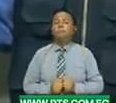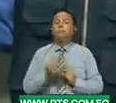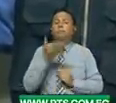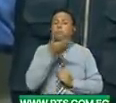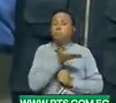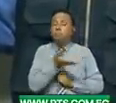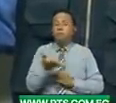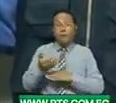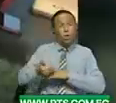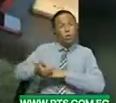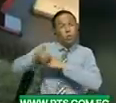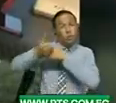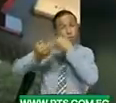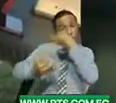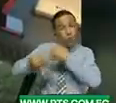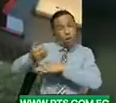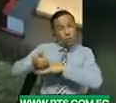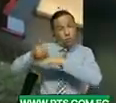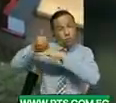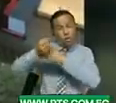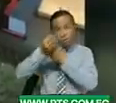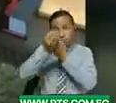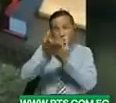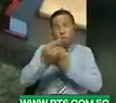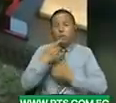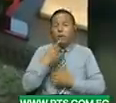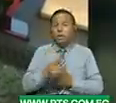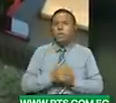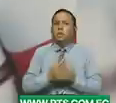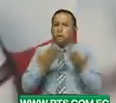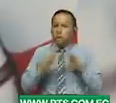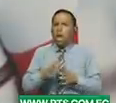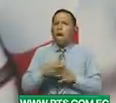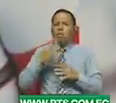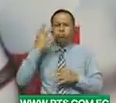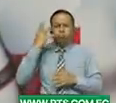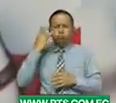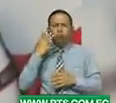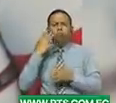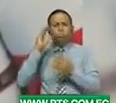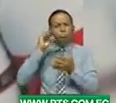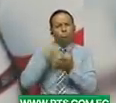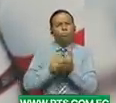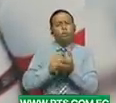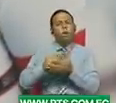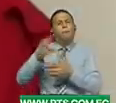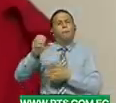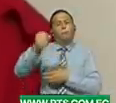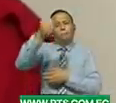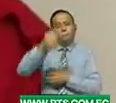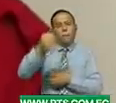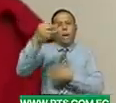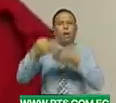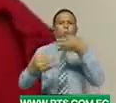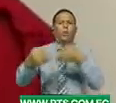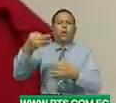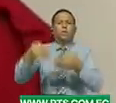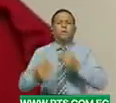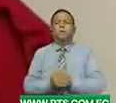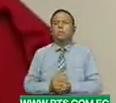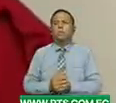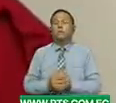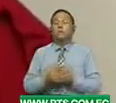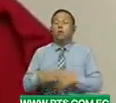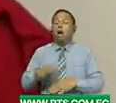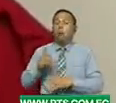juzgados capitalinos, Bárbara Castillo, detalló que ya existe fecha para la primera audiencia del joven ecuatoriano. Pues ha dictado